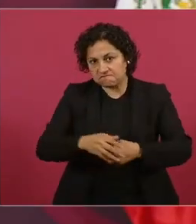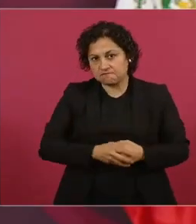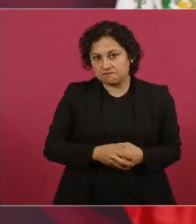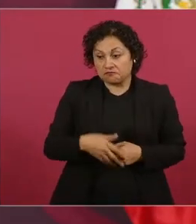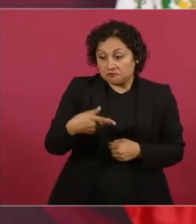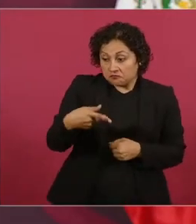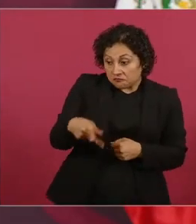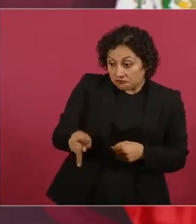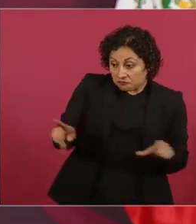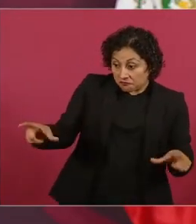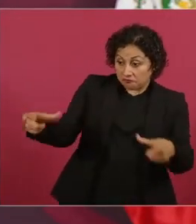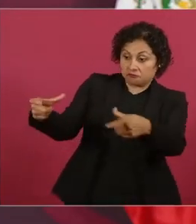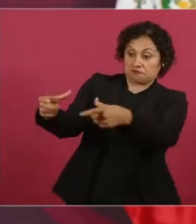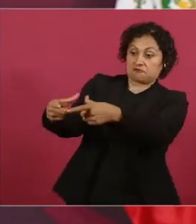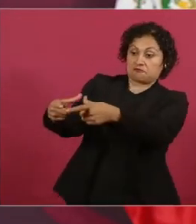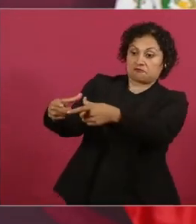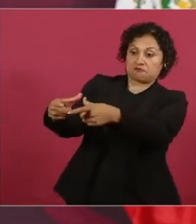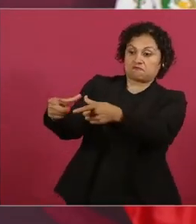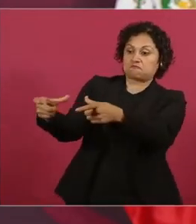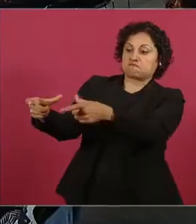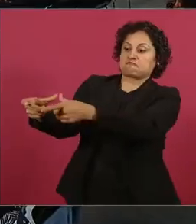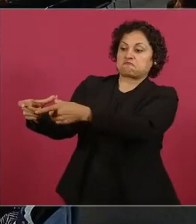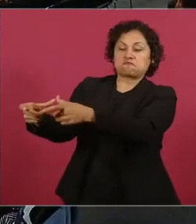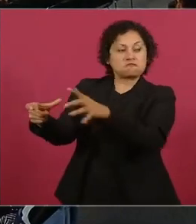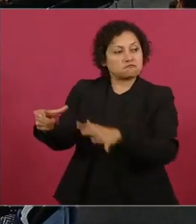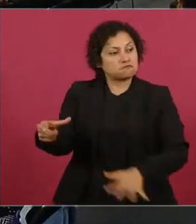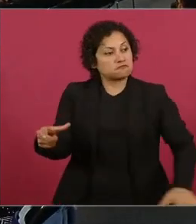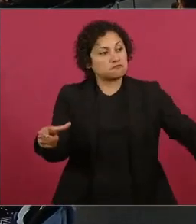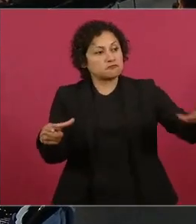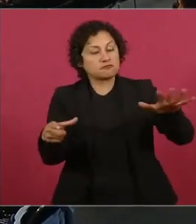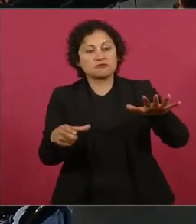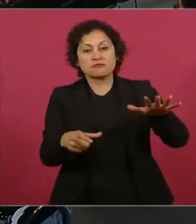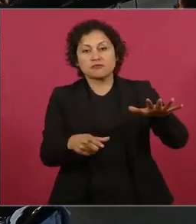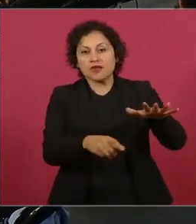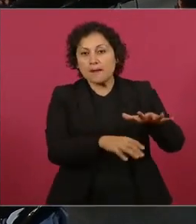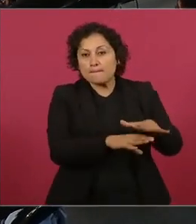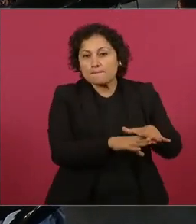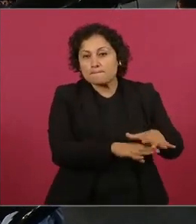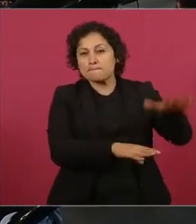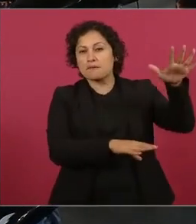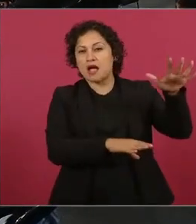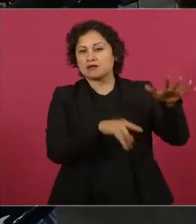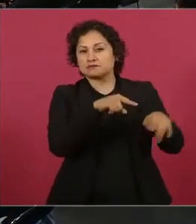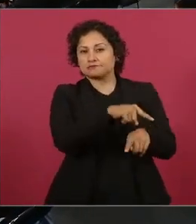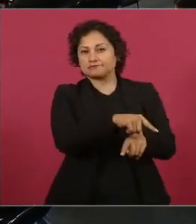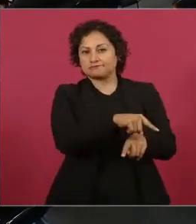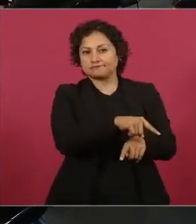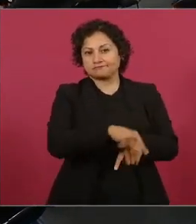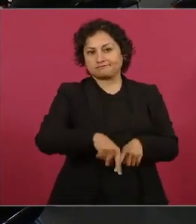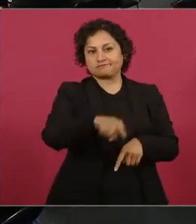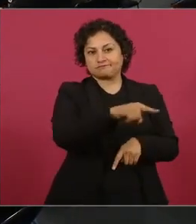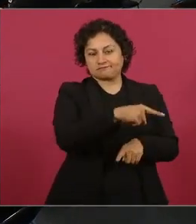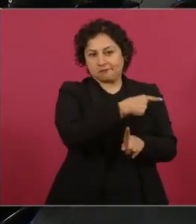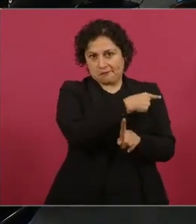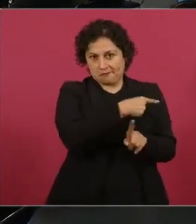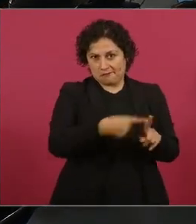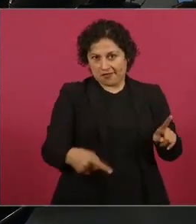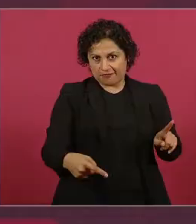porque hasta la gente de clase media en general está apoyando la transformación,